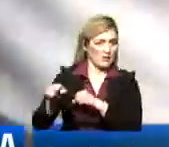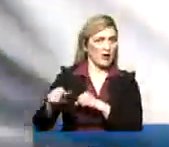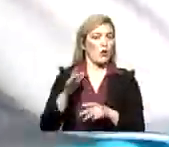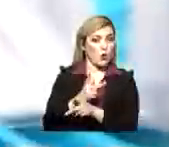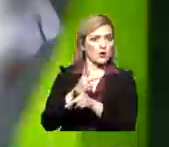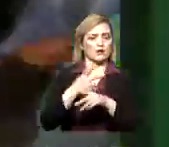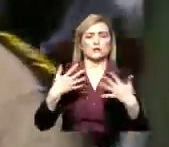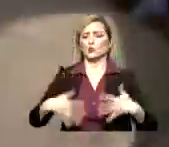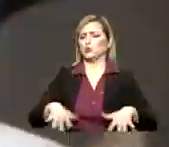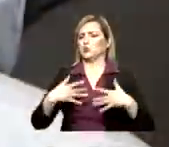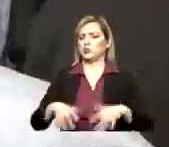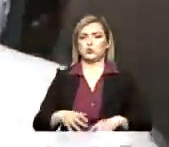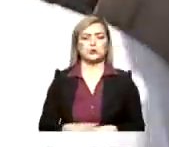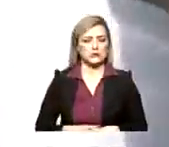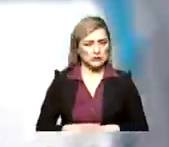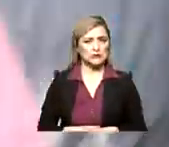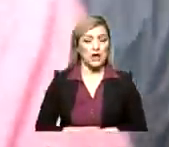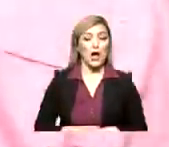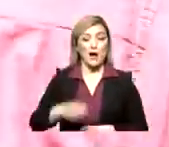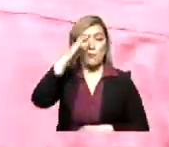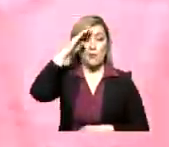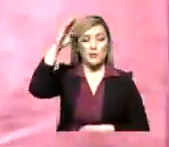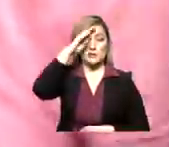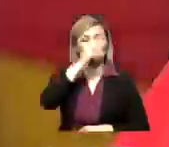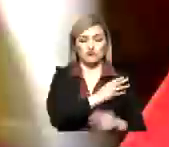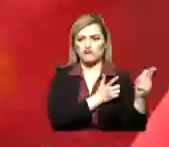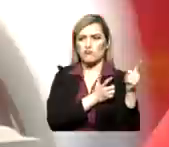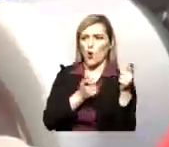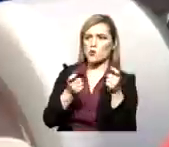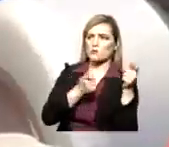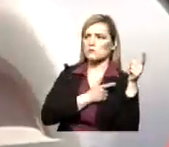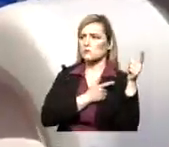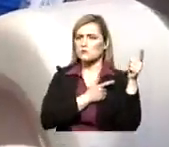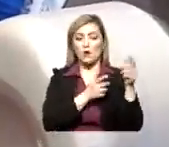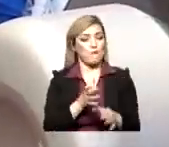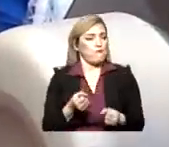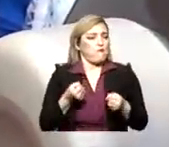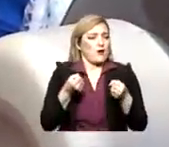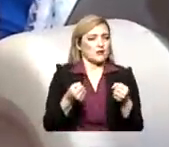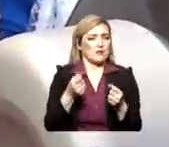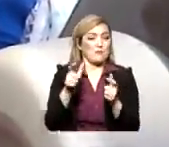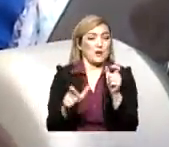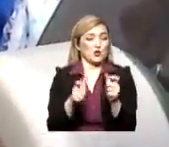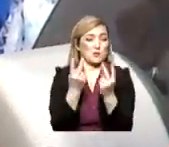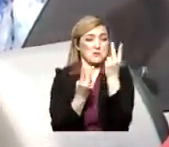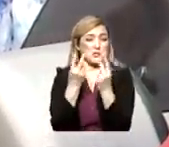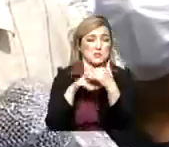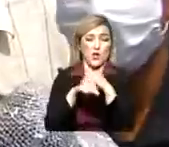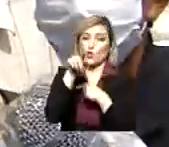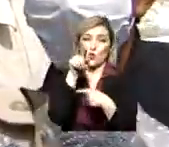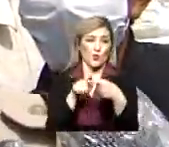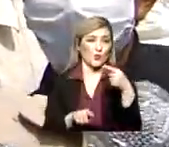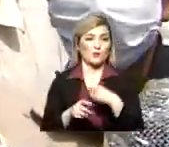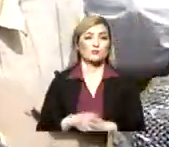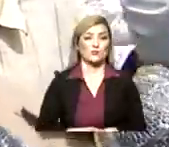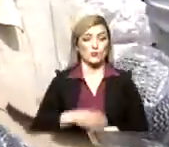detenido. Pero se tomó control del piso donde se encuentra la habitación de Salcedo para evitar que se produzcan visitas no autorizadas. Porque